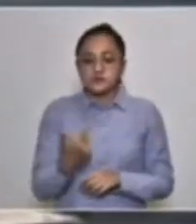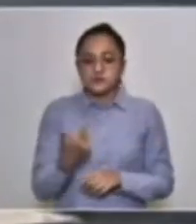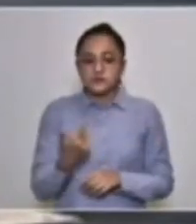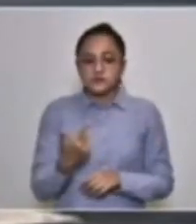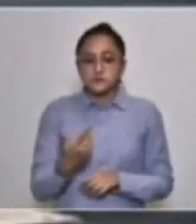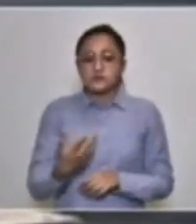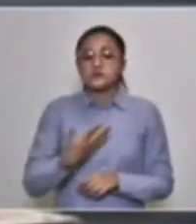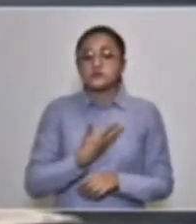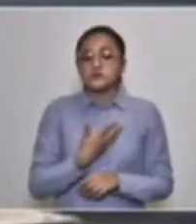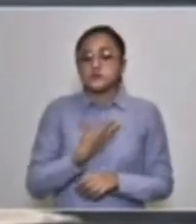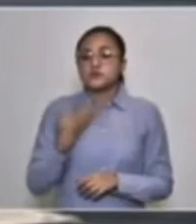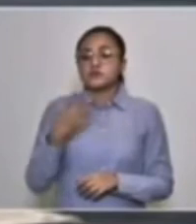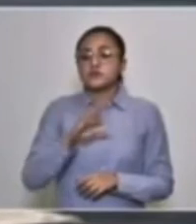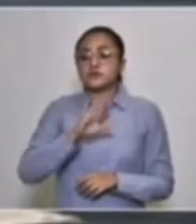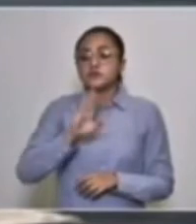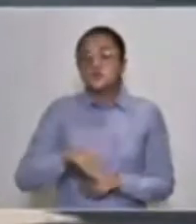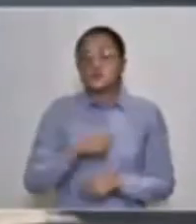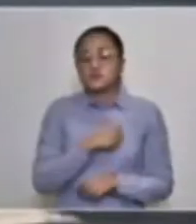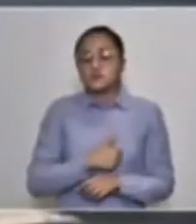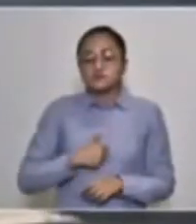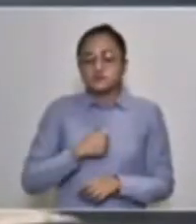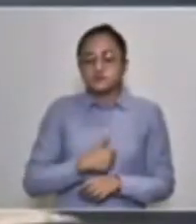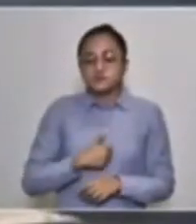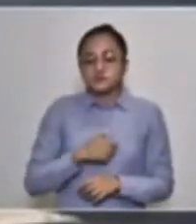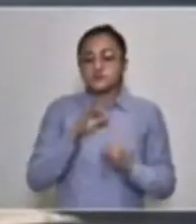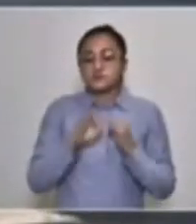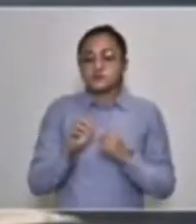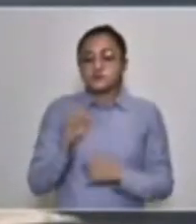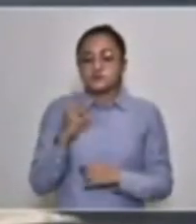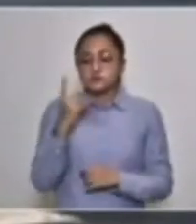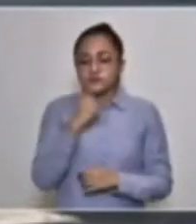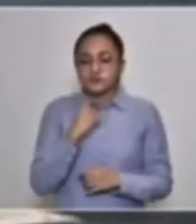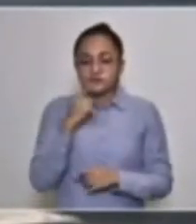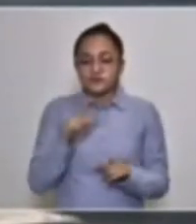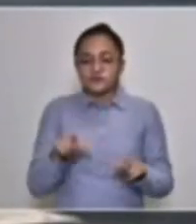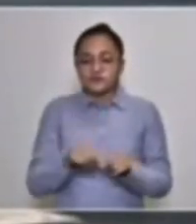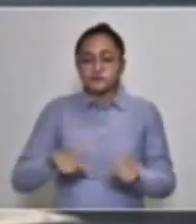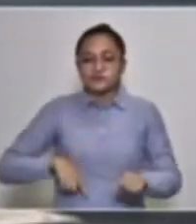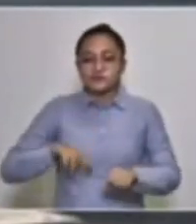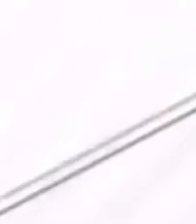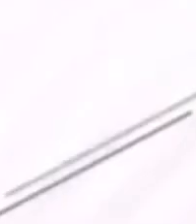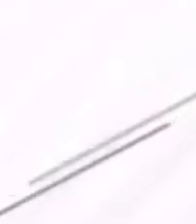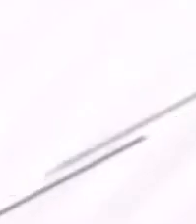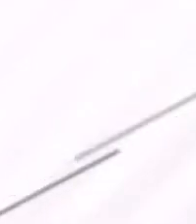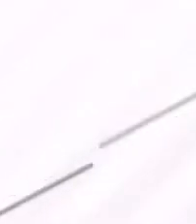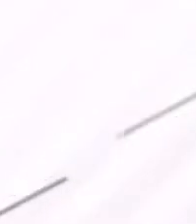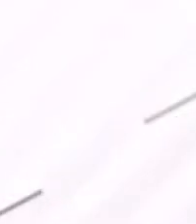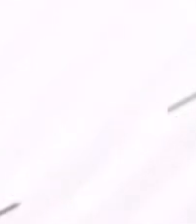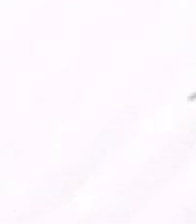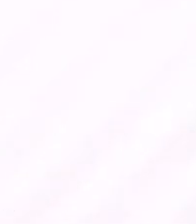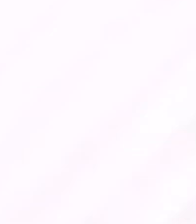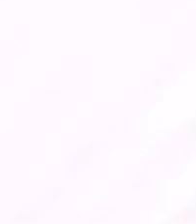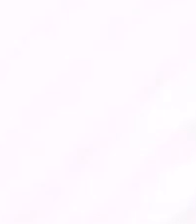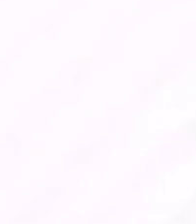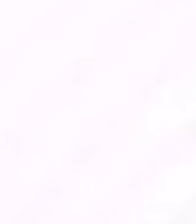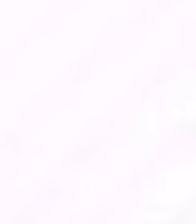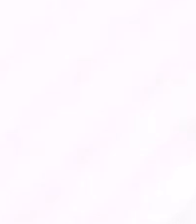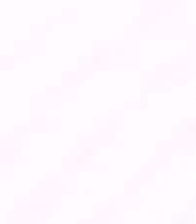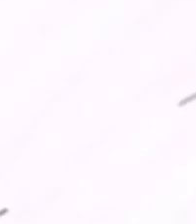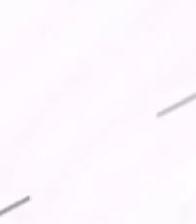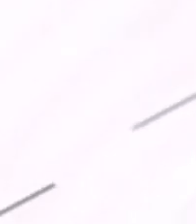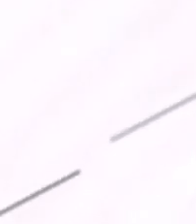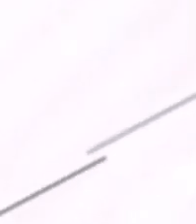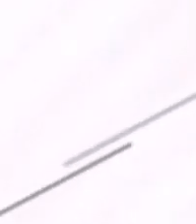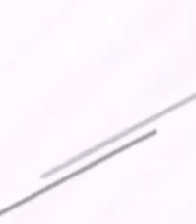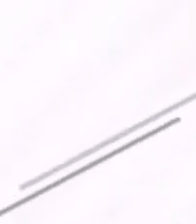16,857, teniendo 10 lamentables defunciones en las últimas 24 horas. ¿Es cuánto, gobernador? Gracias, secretario de Gobernación.